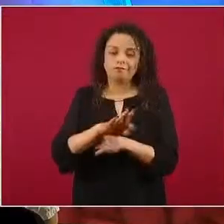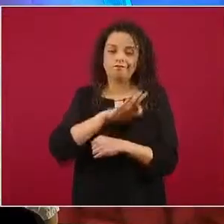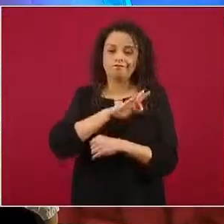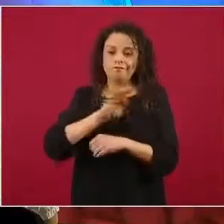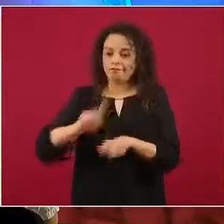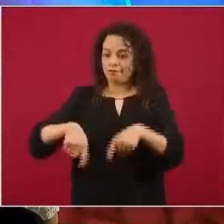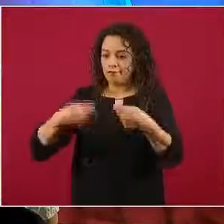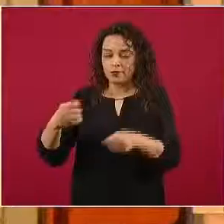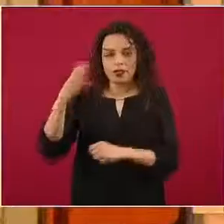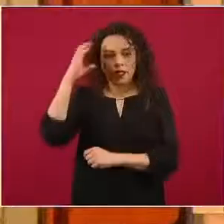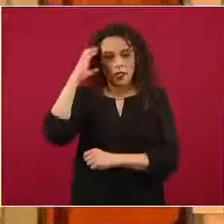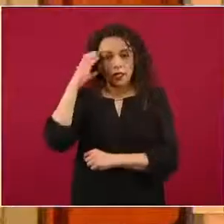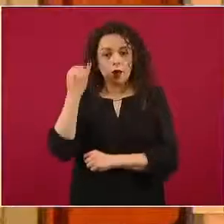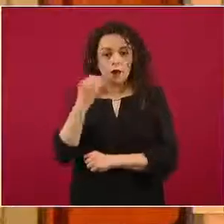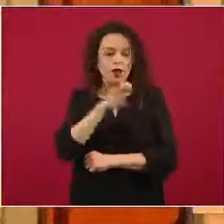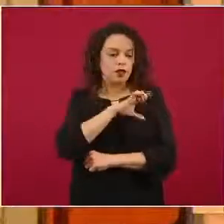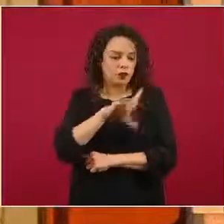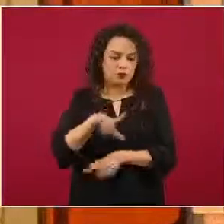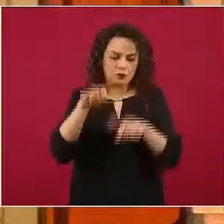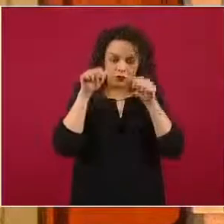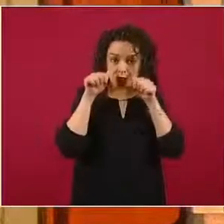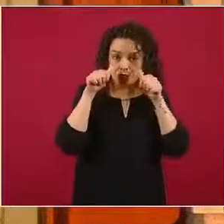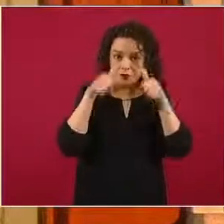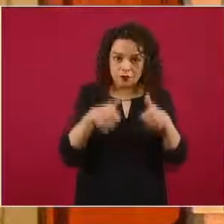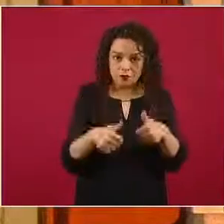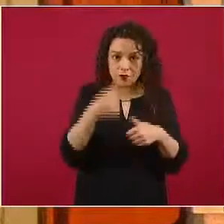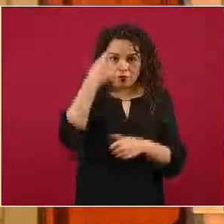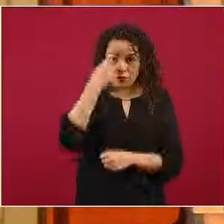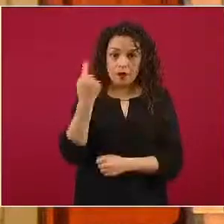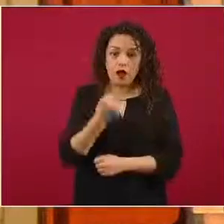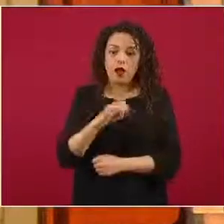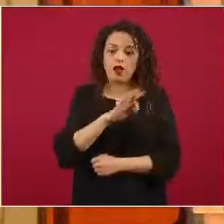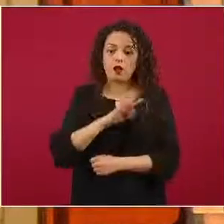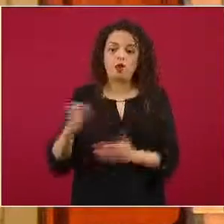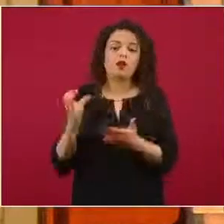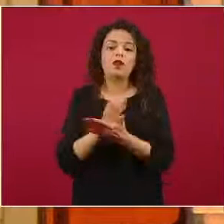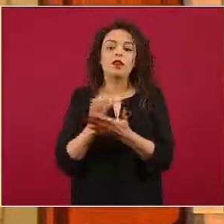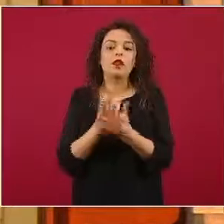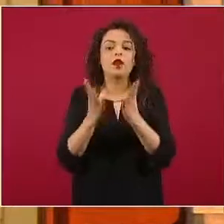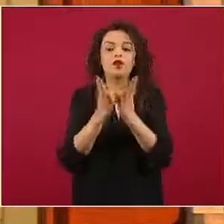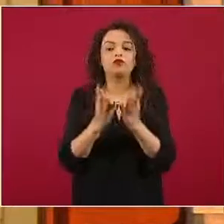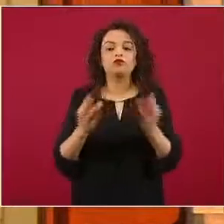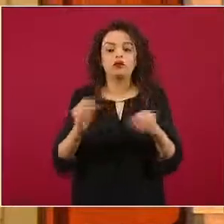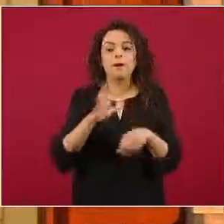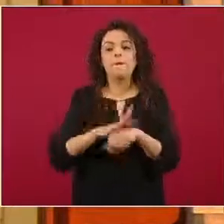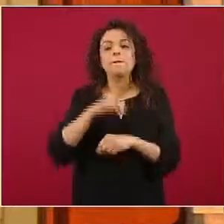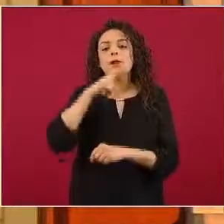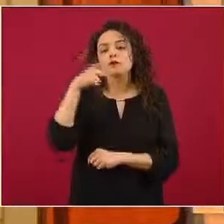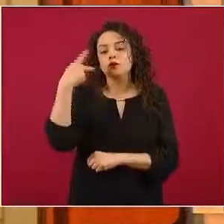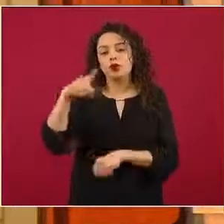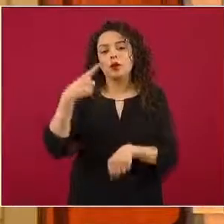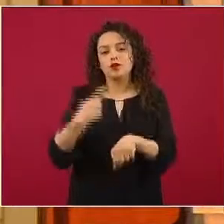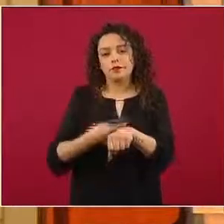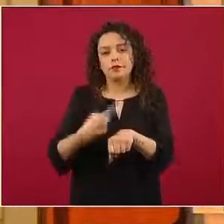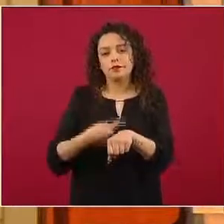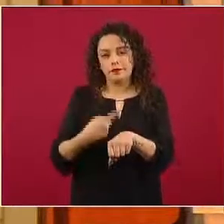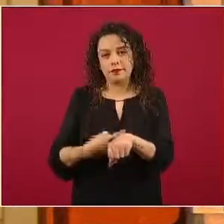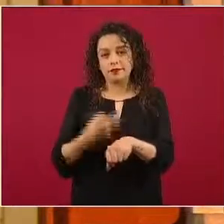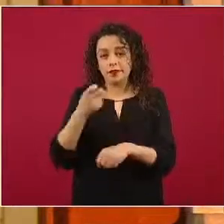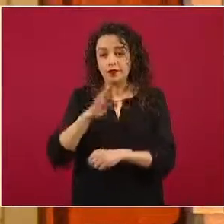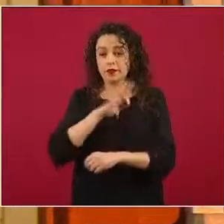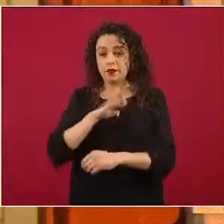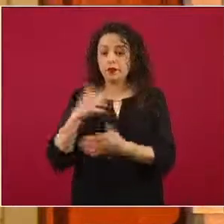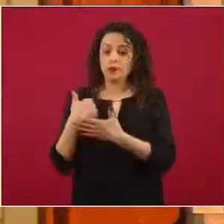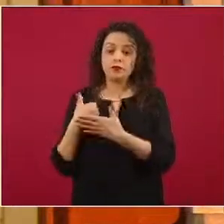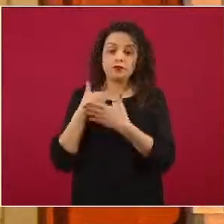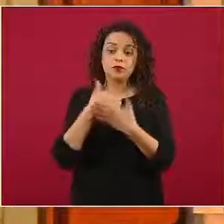una cama y una atención especializada que les permita resolver de la mejor manera posible su enfermedad y entonces ayudar